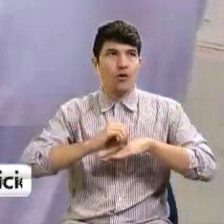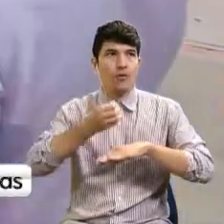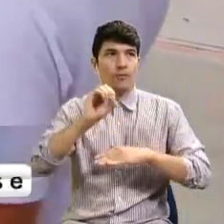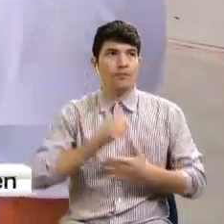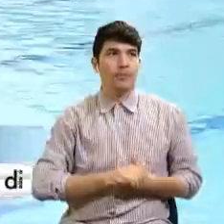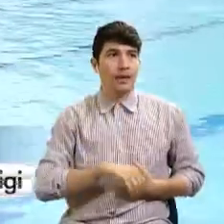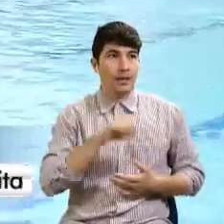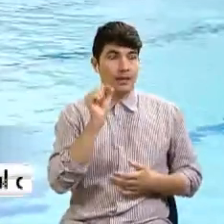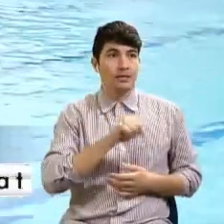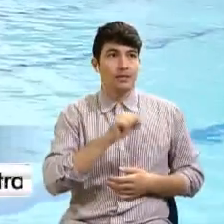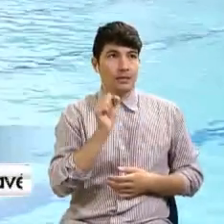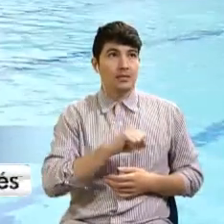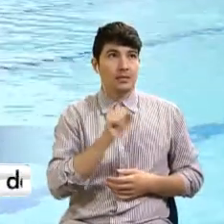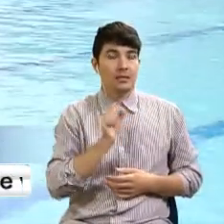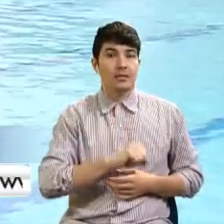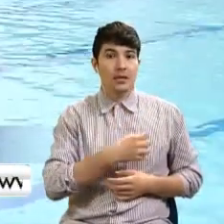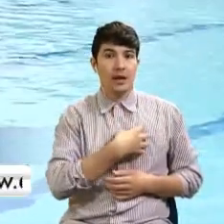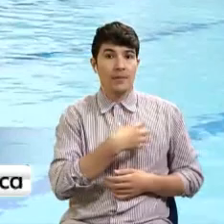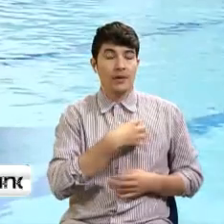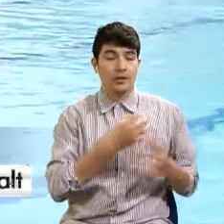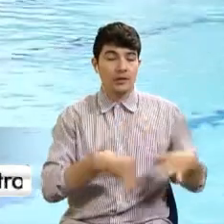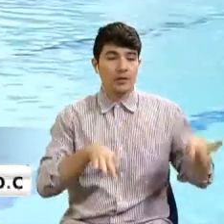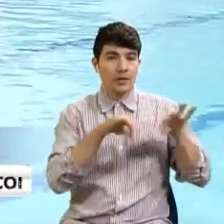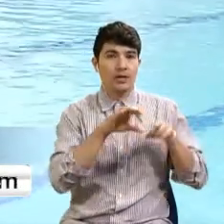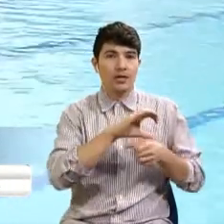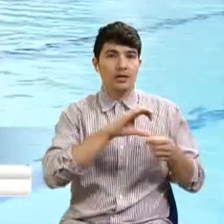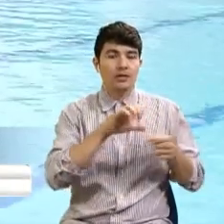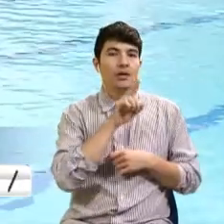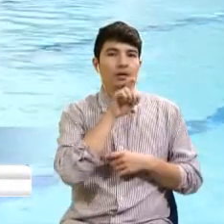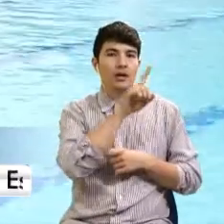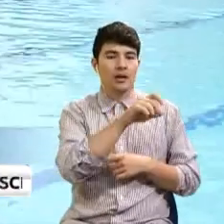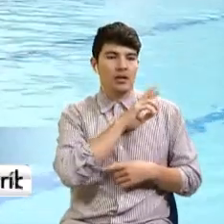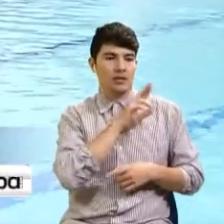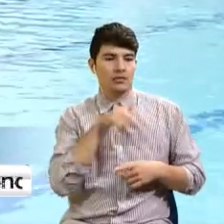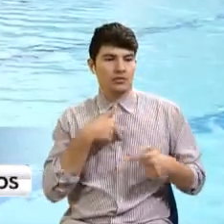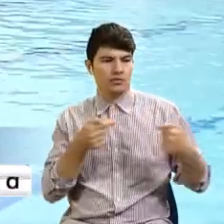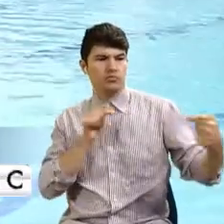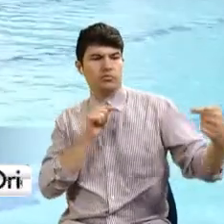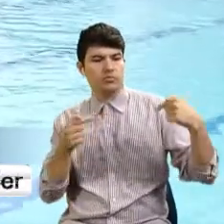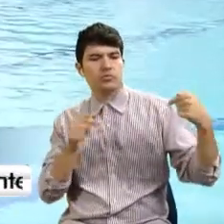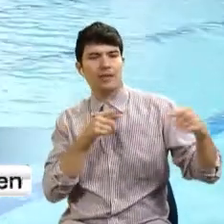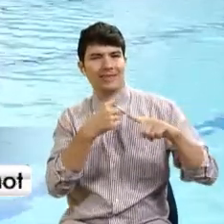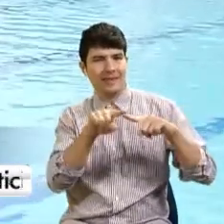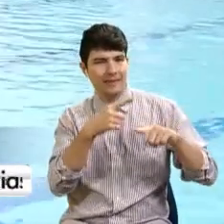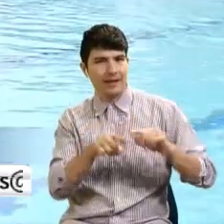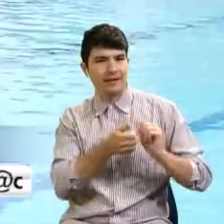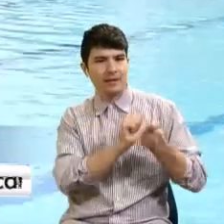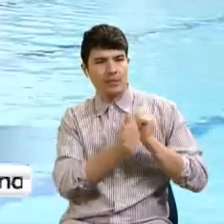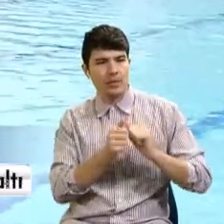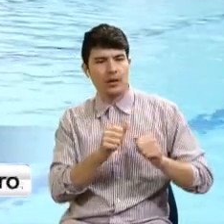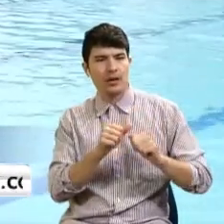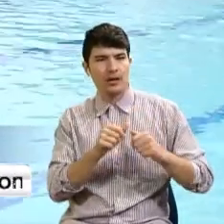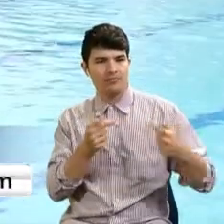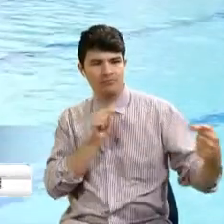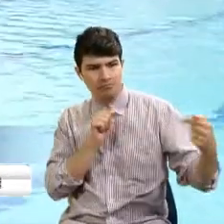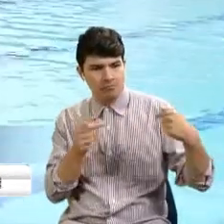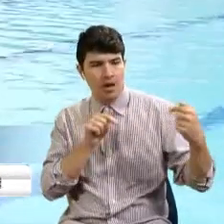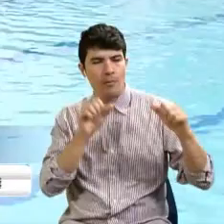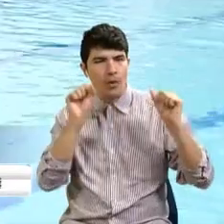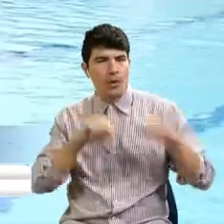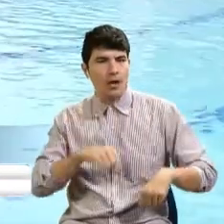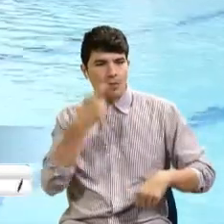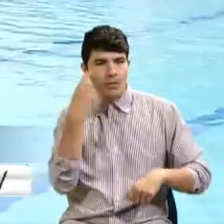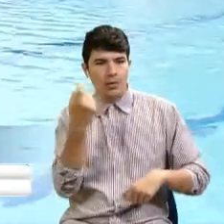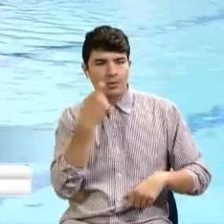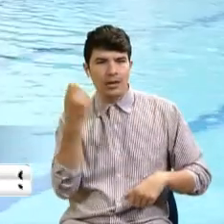es importante que usen bucaramanga y ahí nos vimos con varios deportistas dedicatorias para buscar